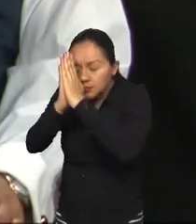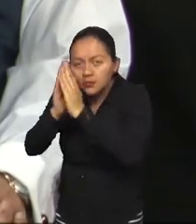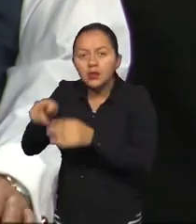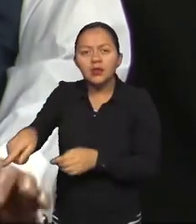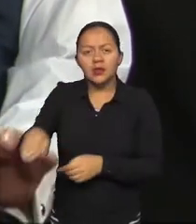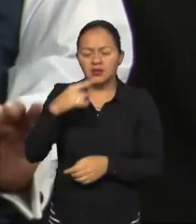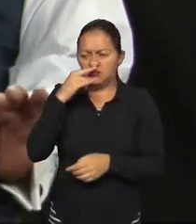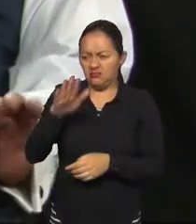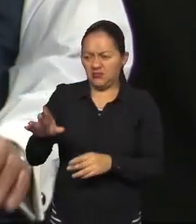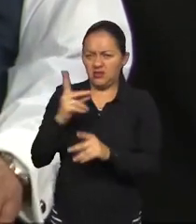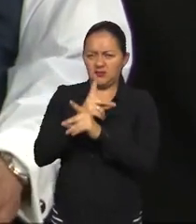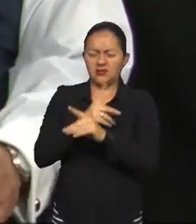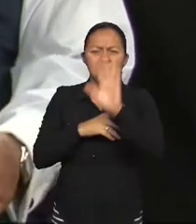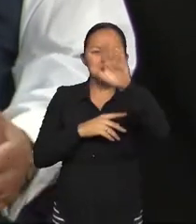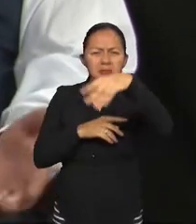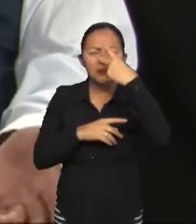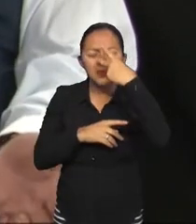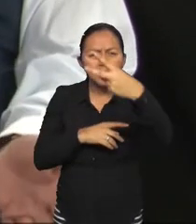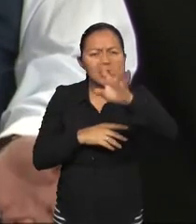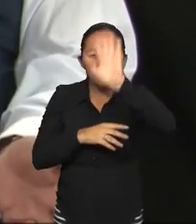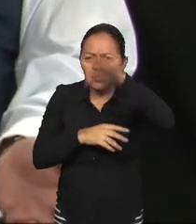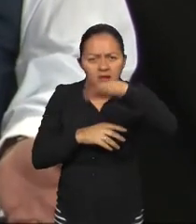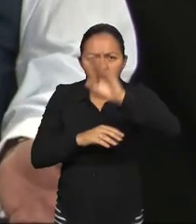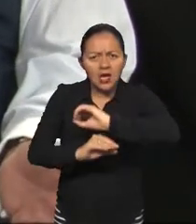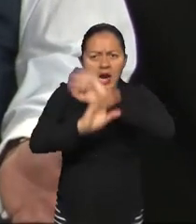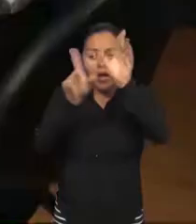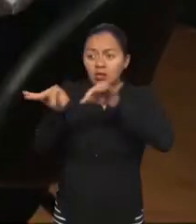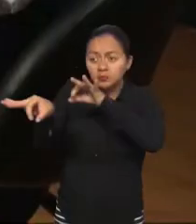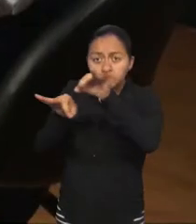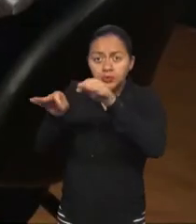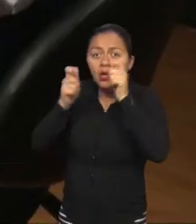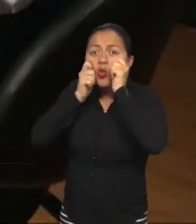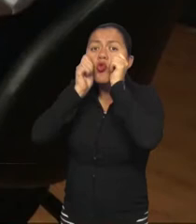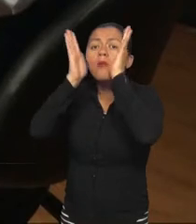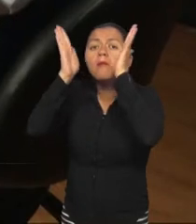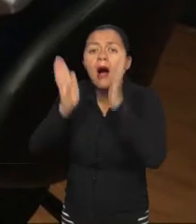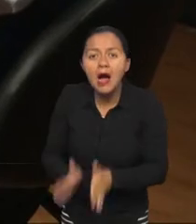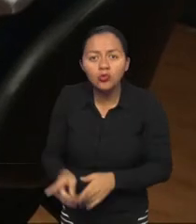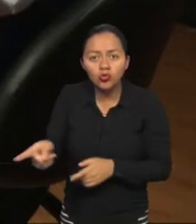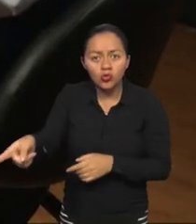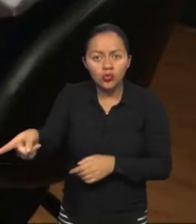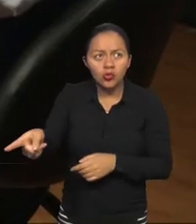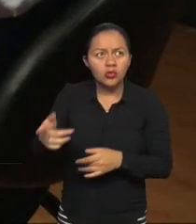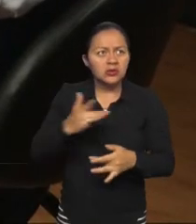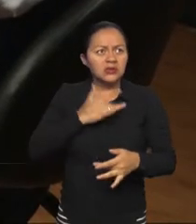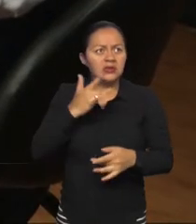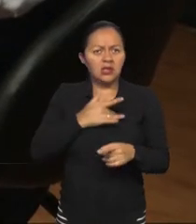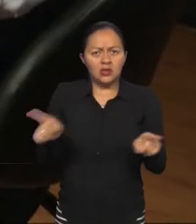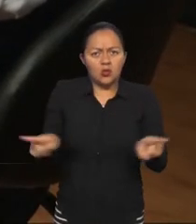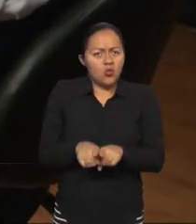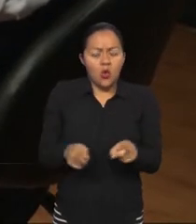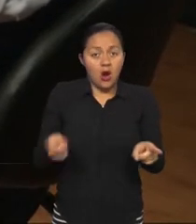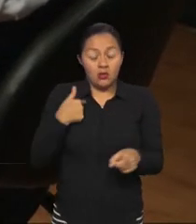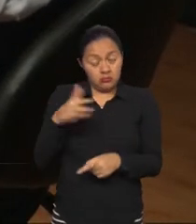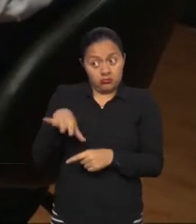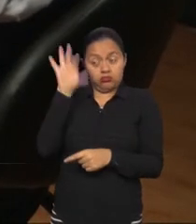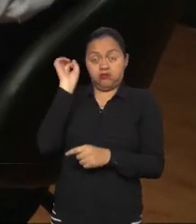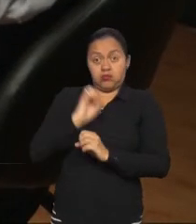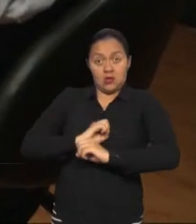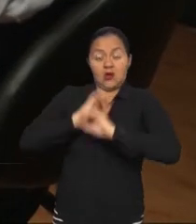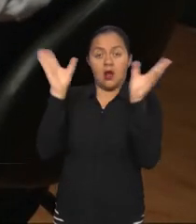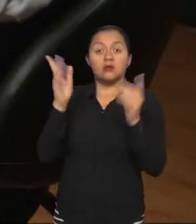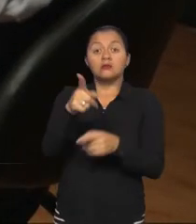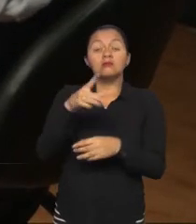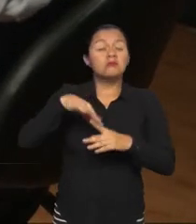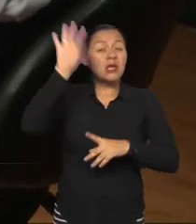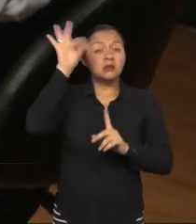que levantar la bata de los angelitos y ver lo que había ya humanamente. Y es muy interesante sobre todo el descubrimiento, especialmente en